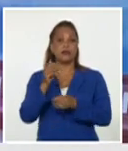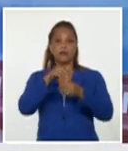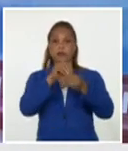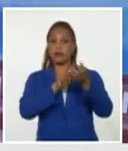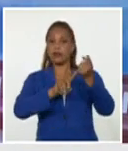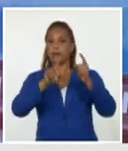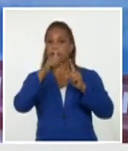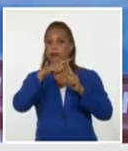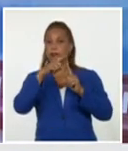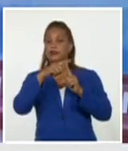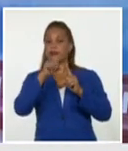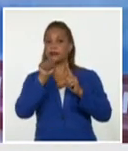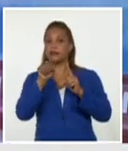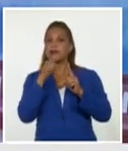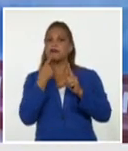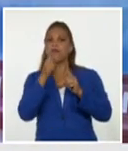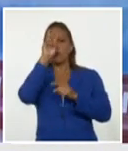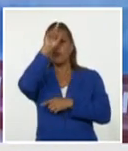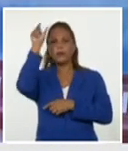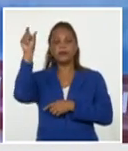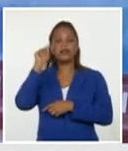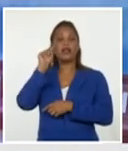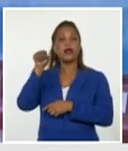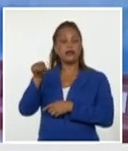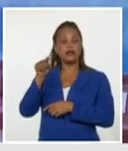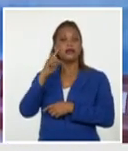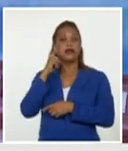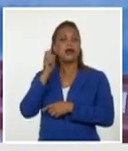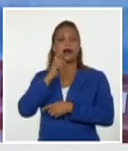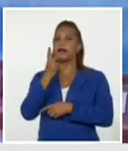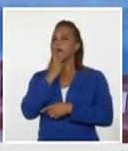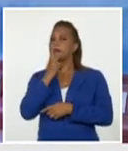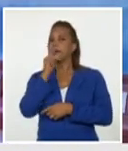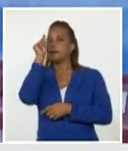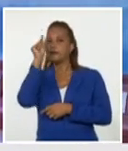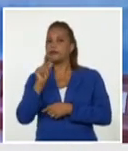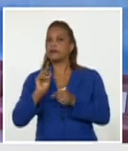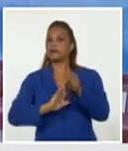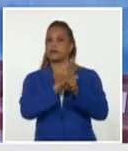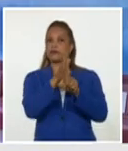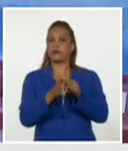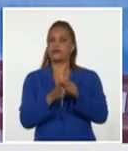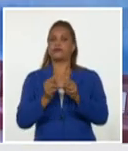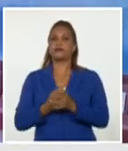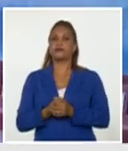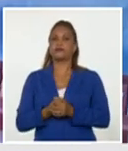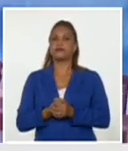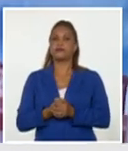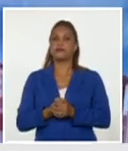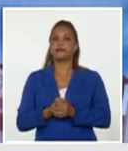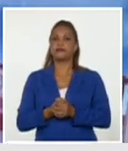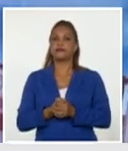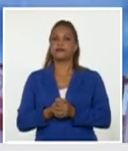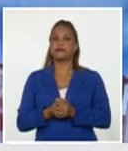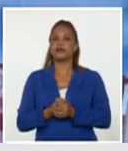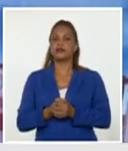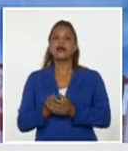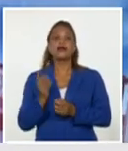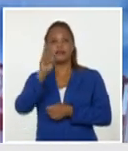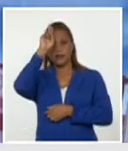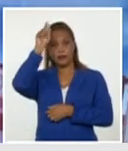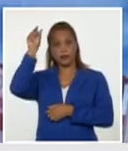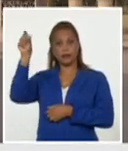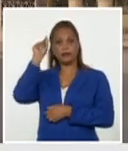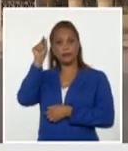como un hospital de alta complejidad para la atención a los pacientes COVID, donde se ingresarán los pacientes sospechosos con